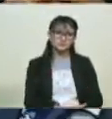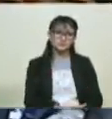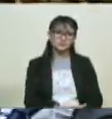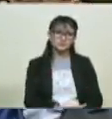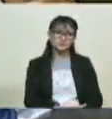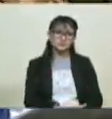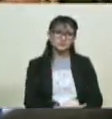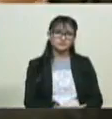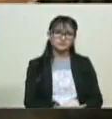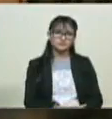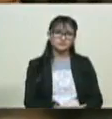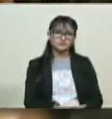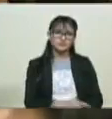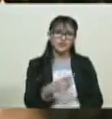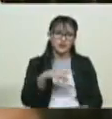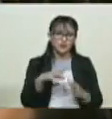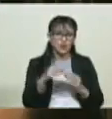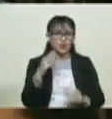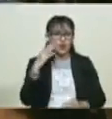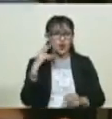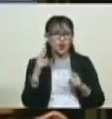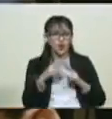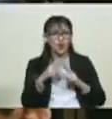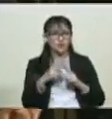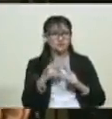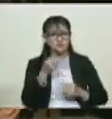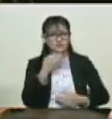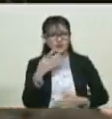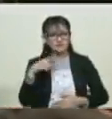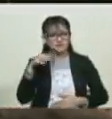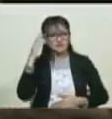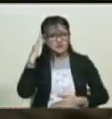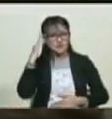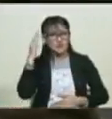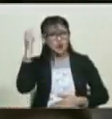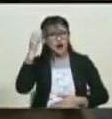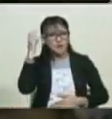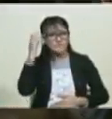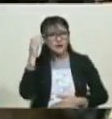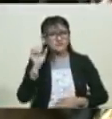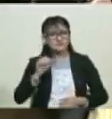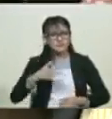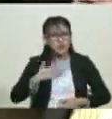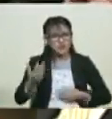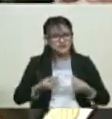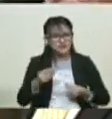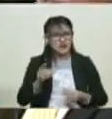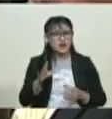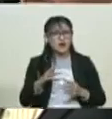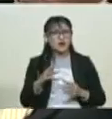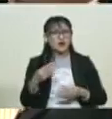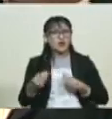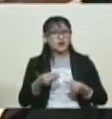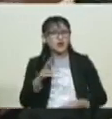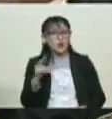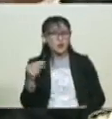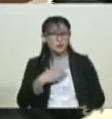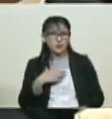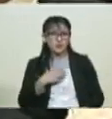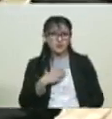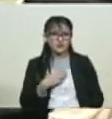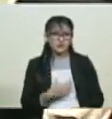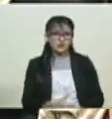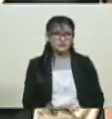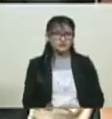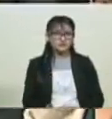lo que estamos aquí si nos conocemos muy bien y sabemos de lo que somos capaces y de lo que no tiene que ser